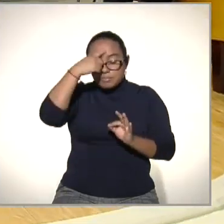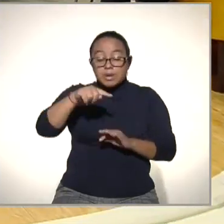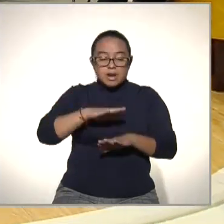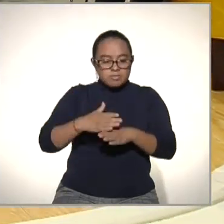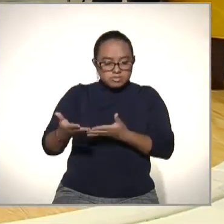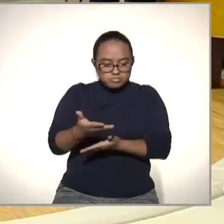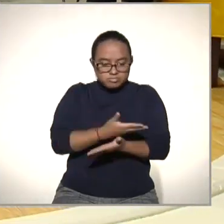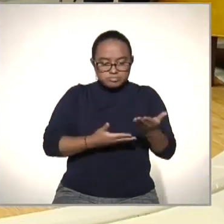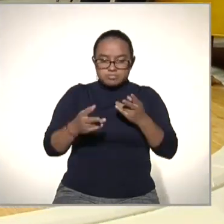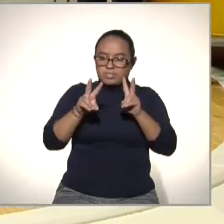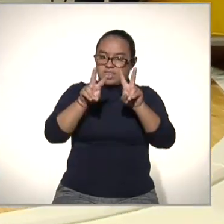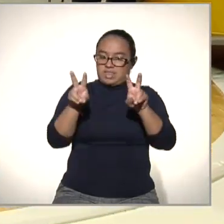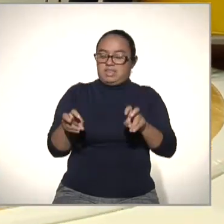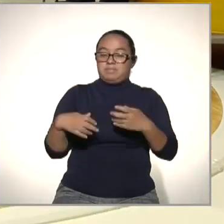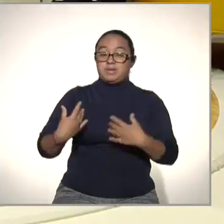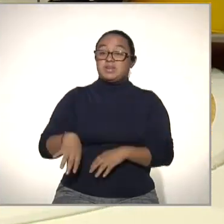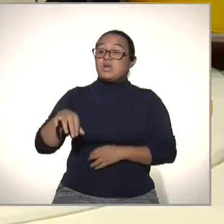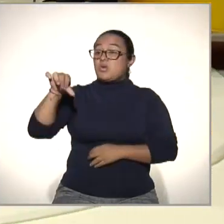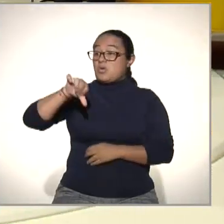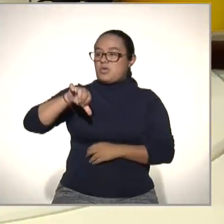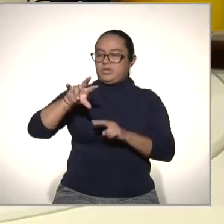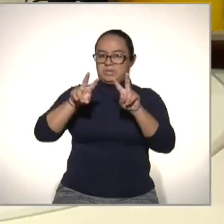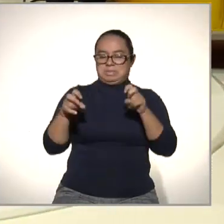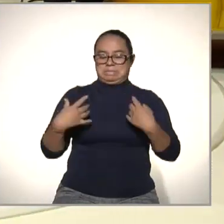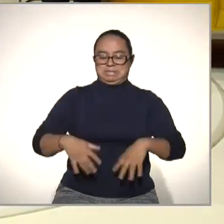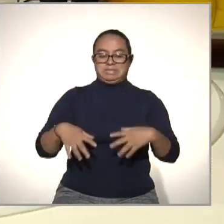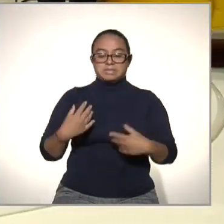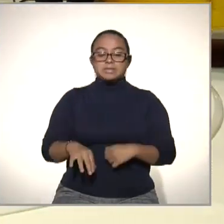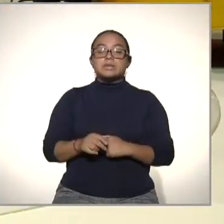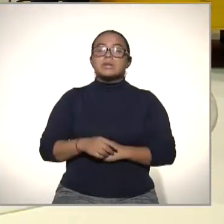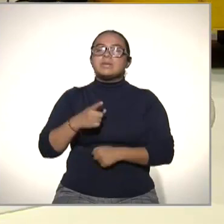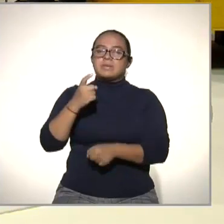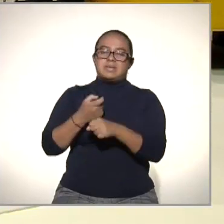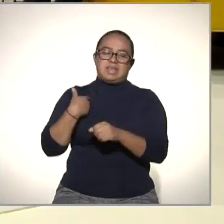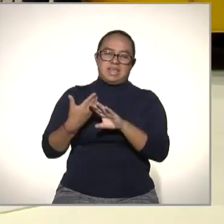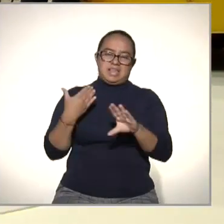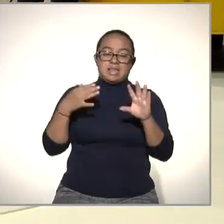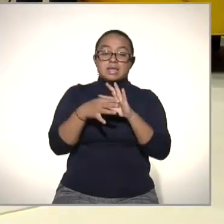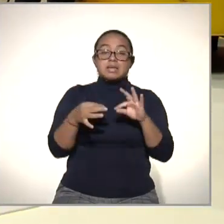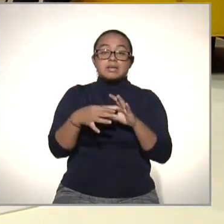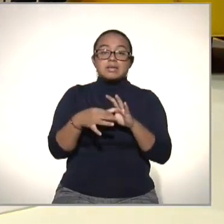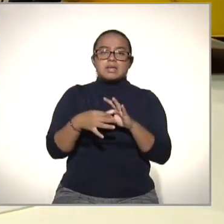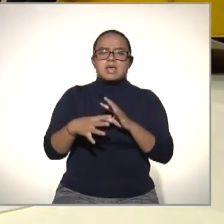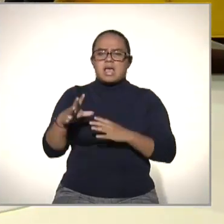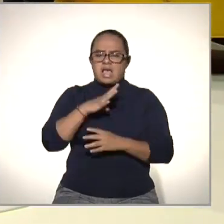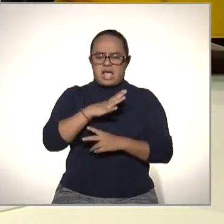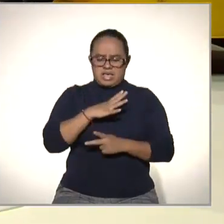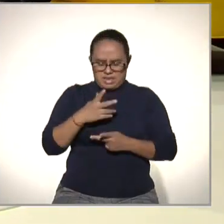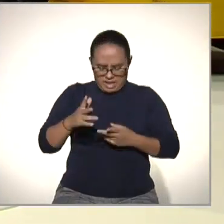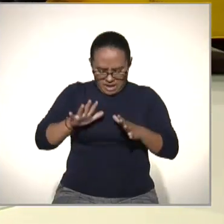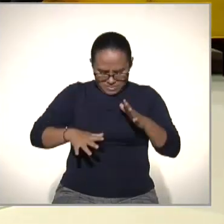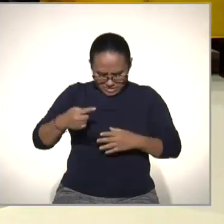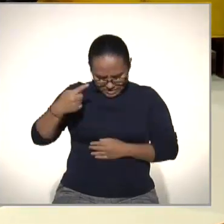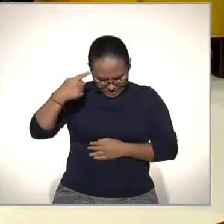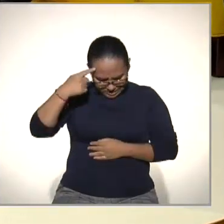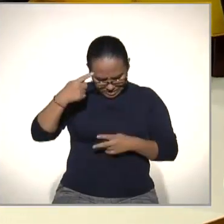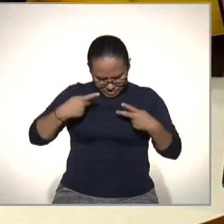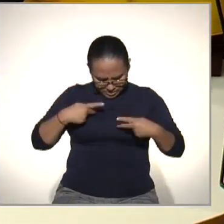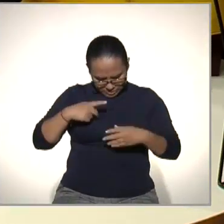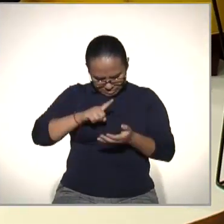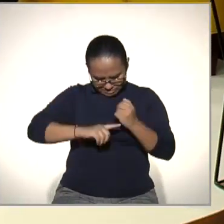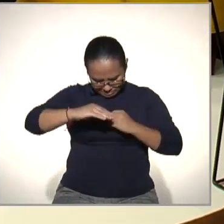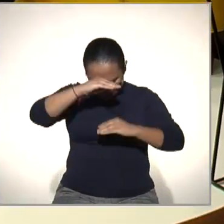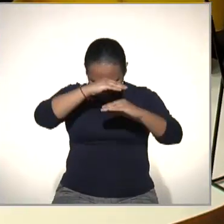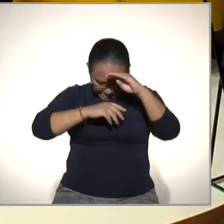estos temas. Sí, gran tema el que tenemos hoy. Miren, en primer lugar, en la introducción yo les decía que hay unas preguntas que nos hacemos casi todas las